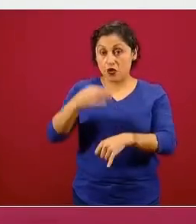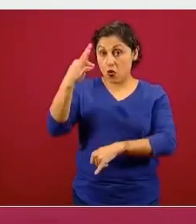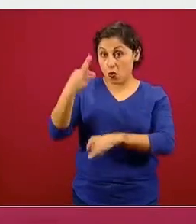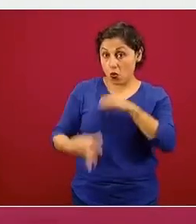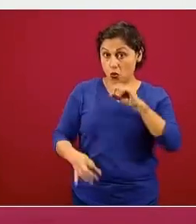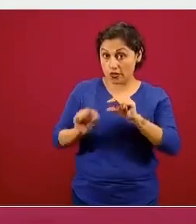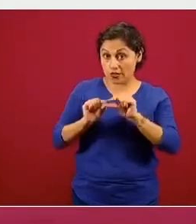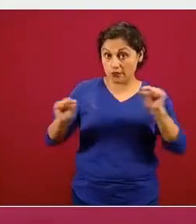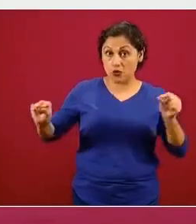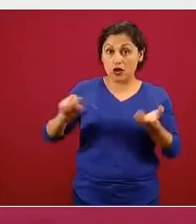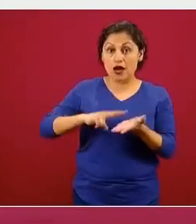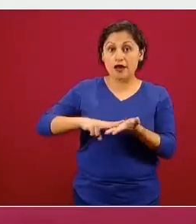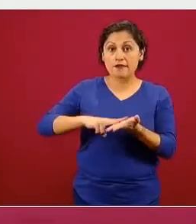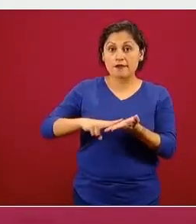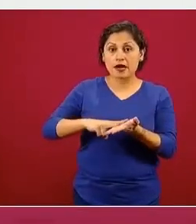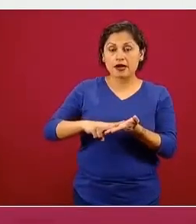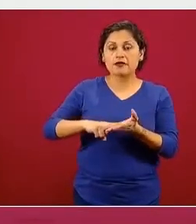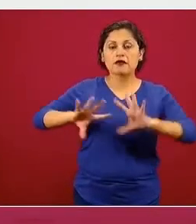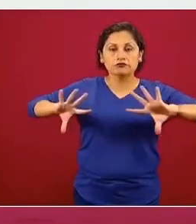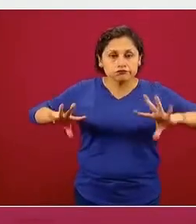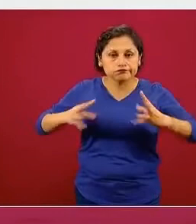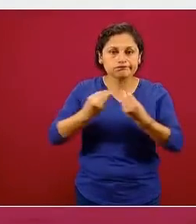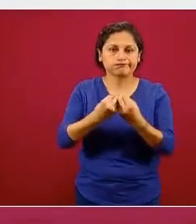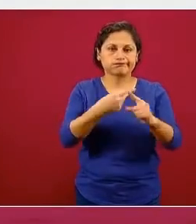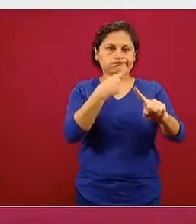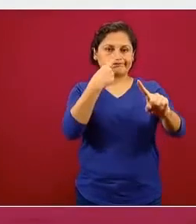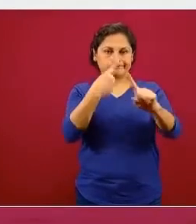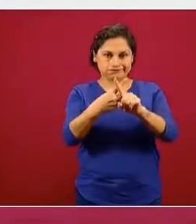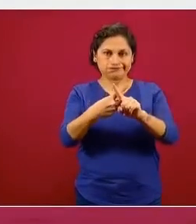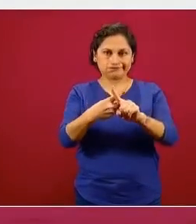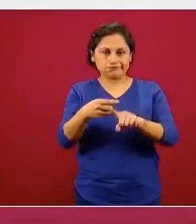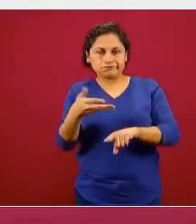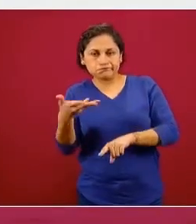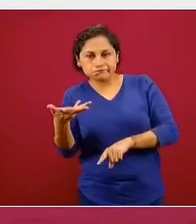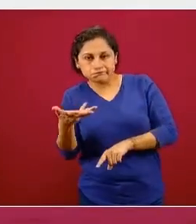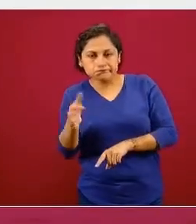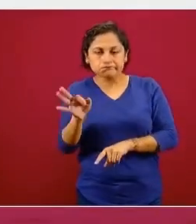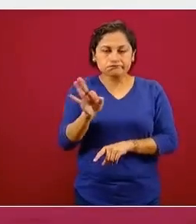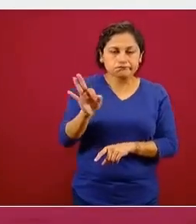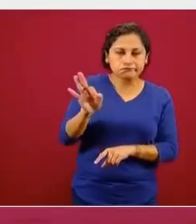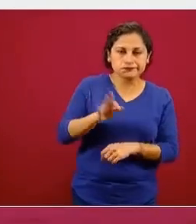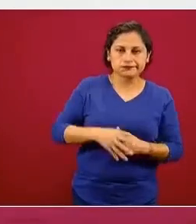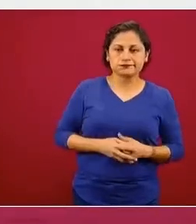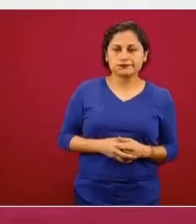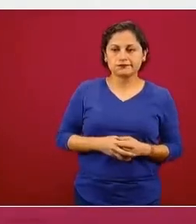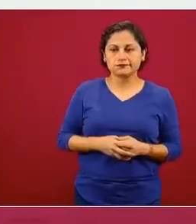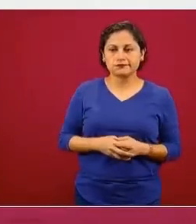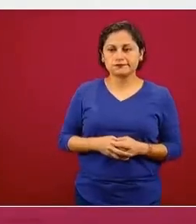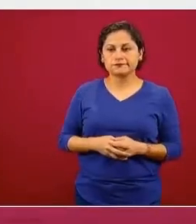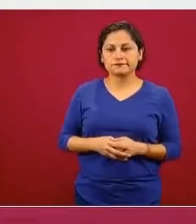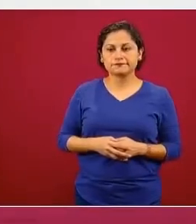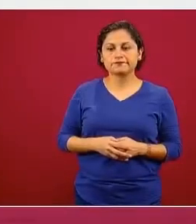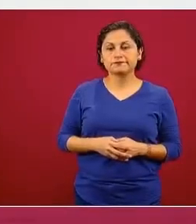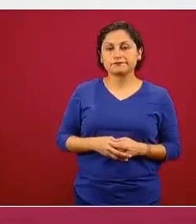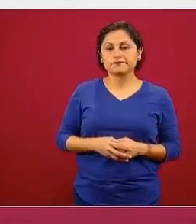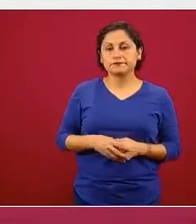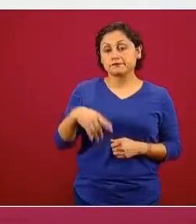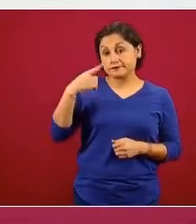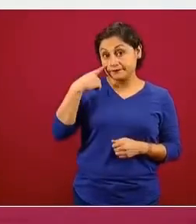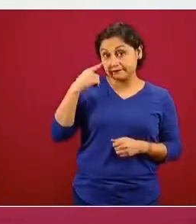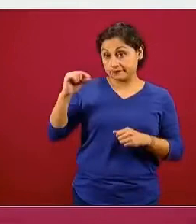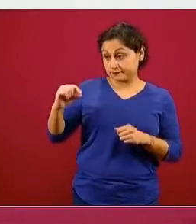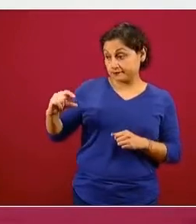los estimados, y suele ser que donde hay todavía una proporción de